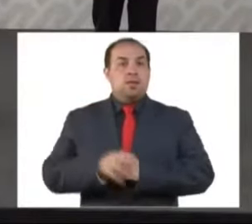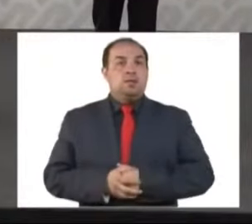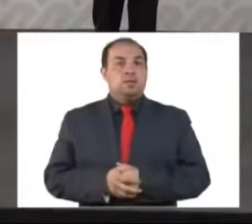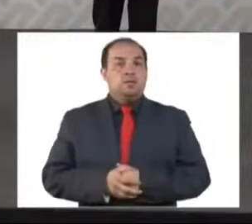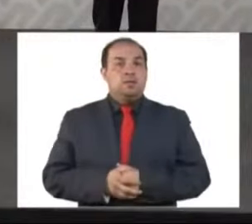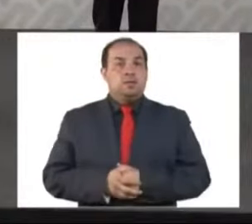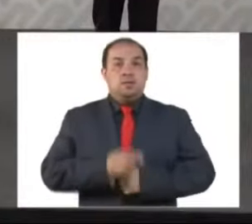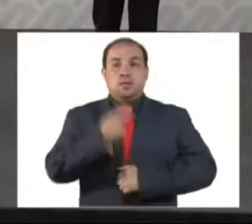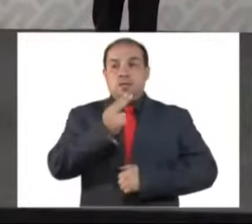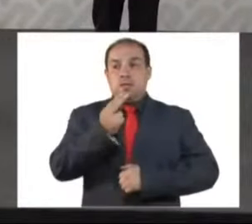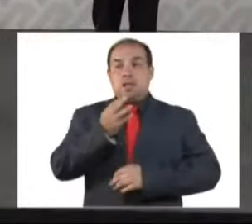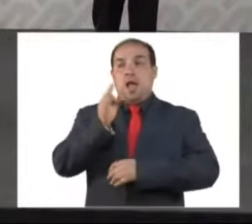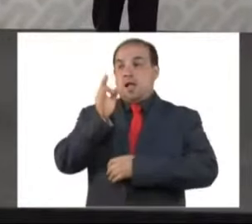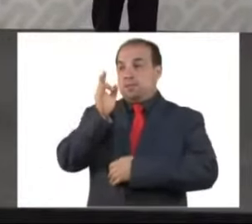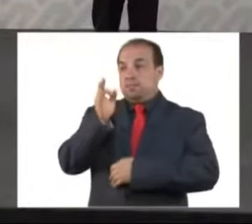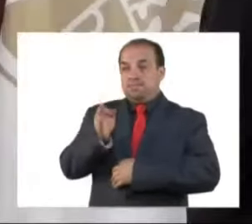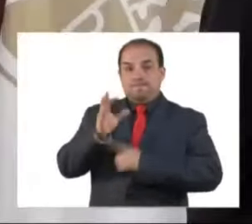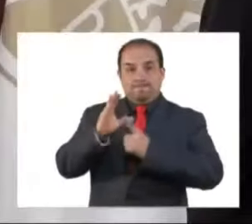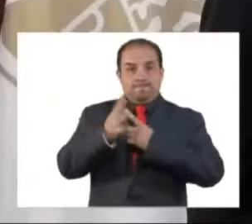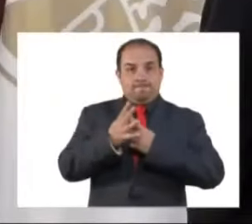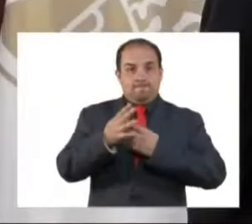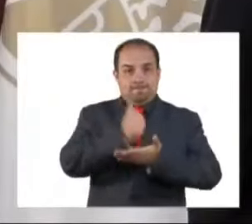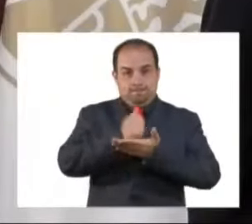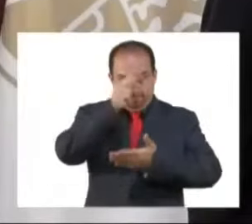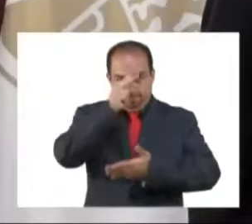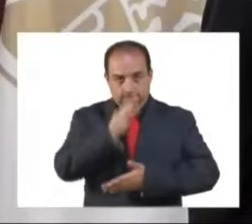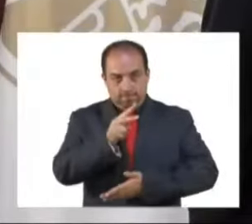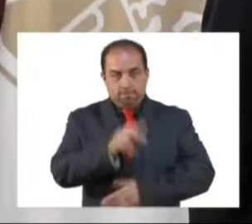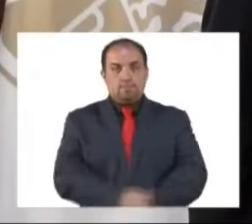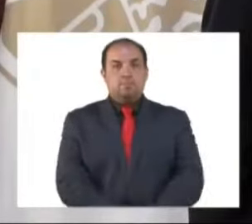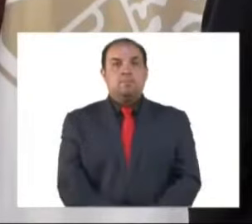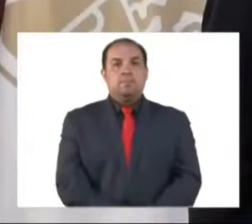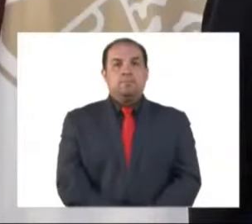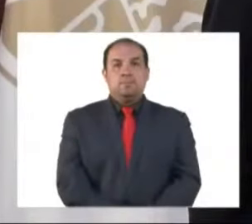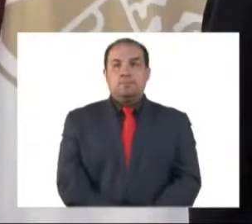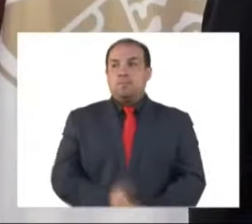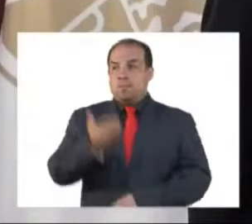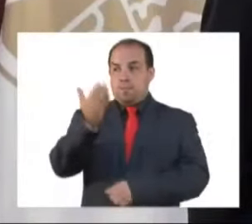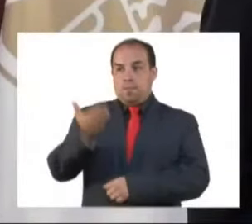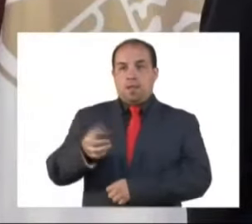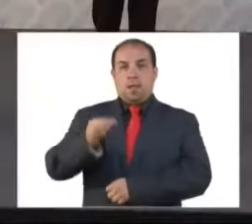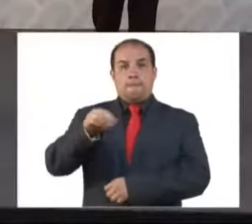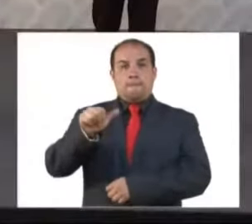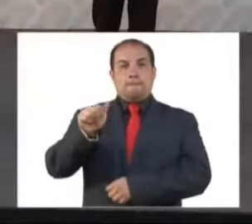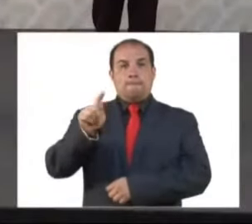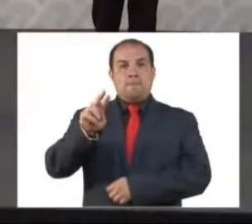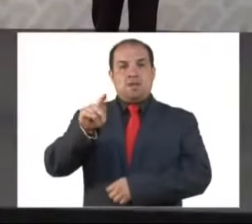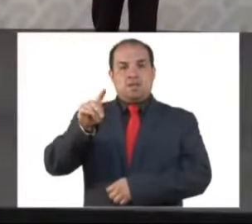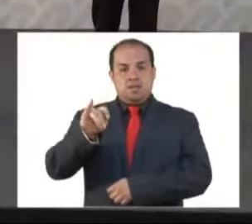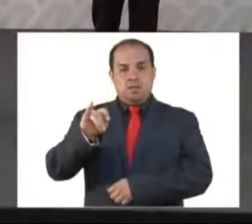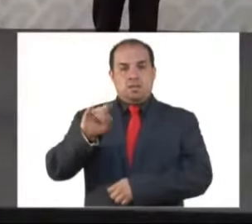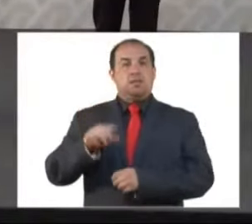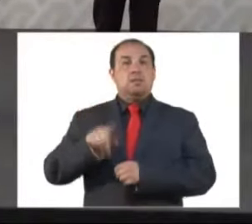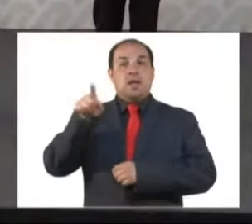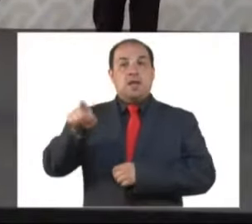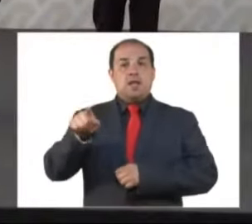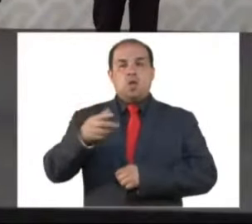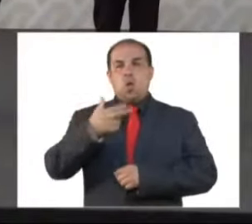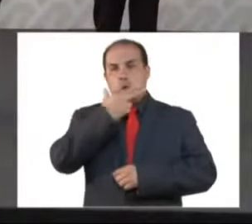ser aprobado por el congreso de la Ciudad de México Marty batres es un hombre honesto